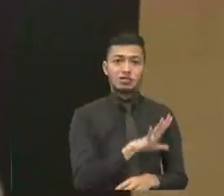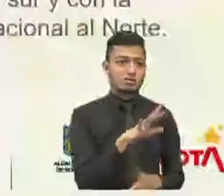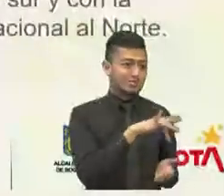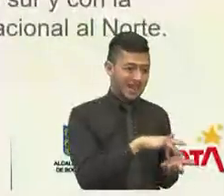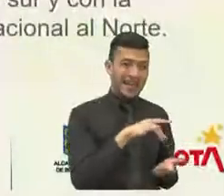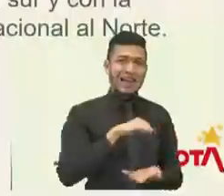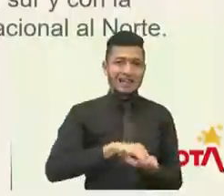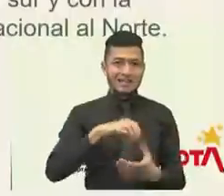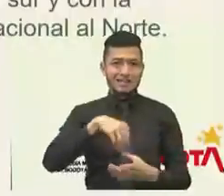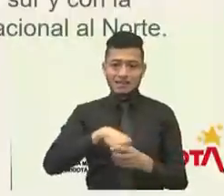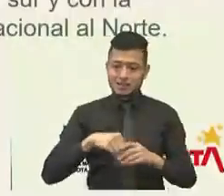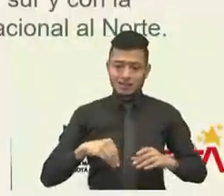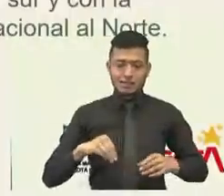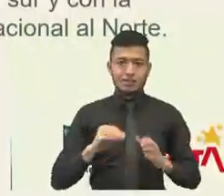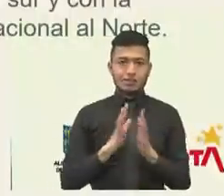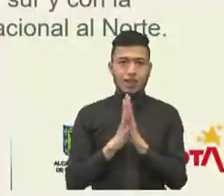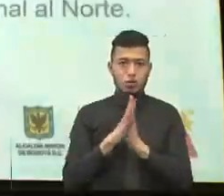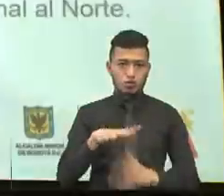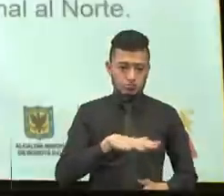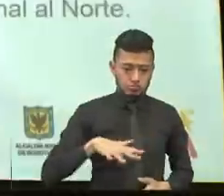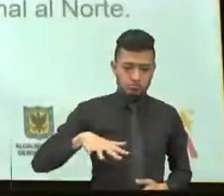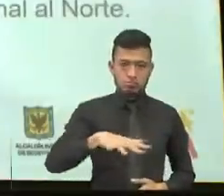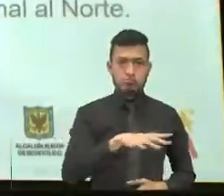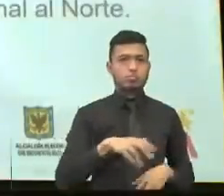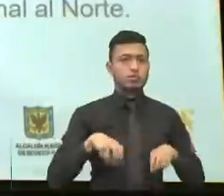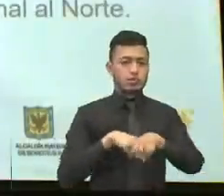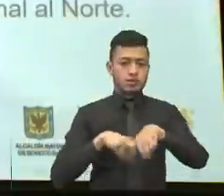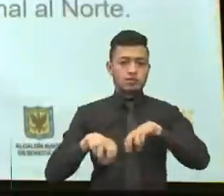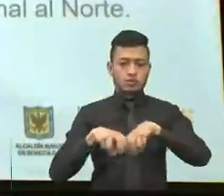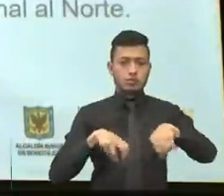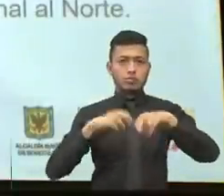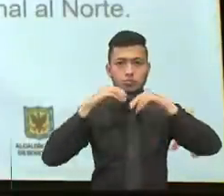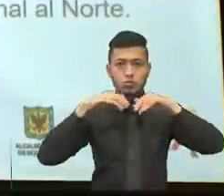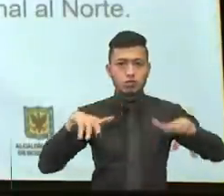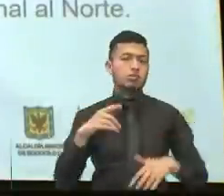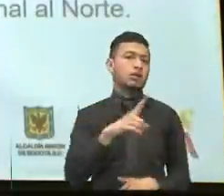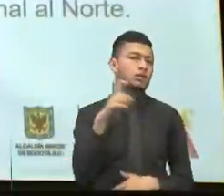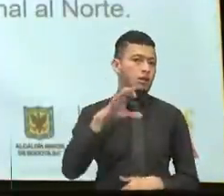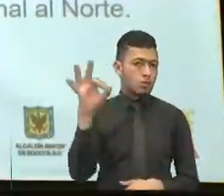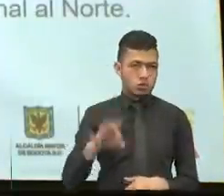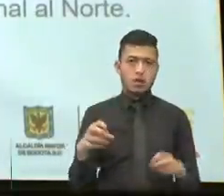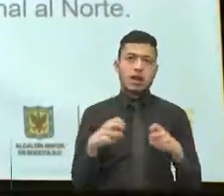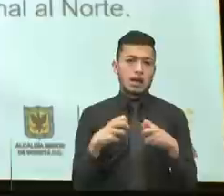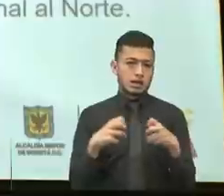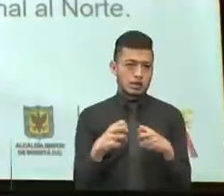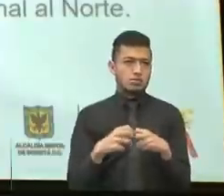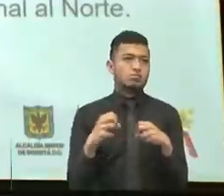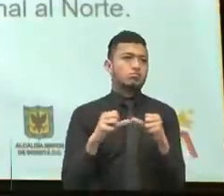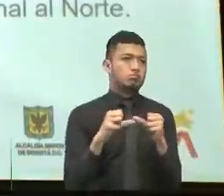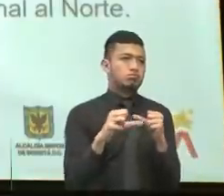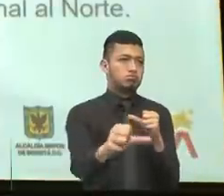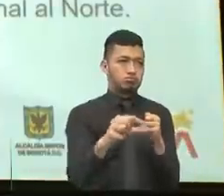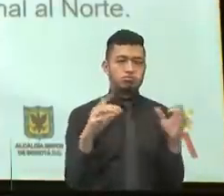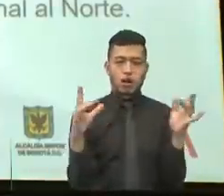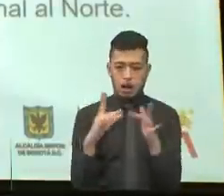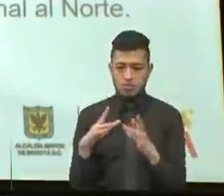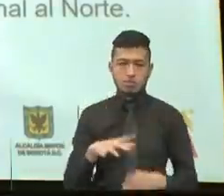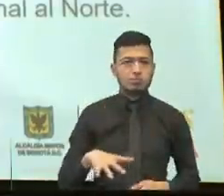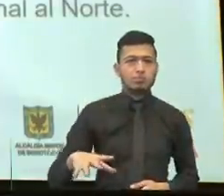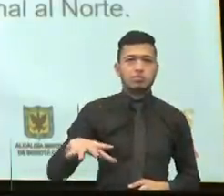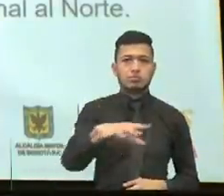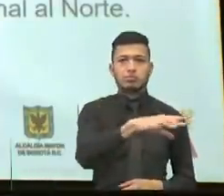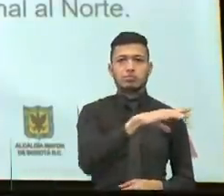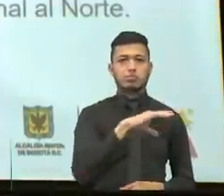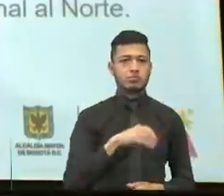ese es el gran modo de transporte público, sobre decir que es 100% eléctrico, y sostenible de ese tramo, que une el